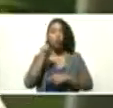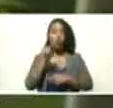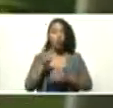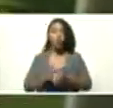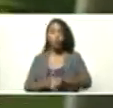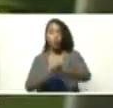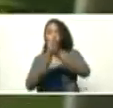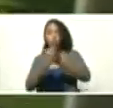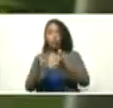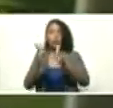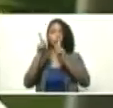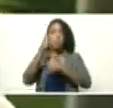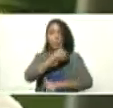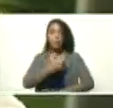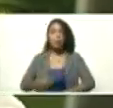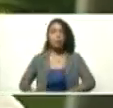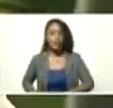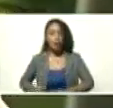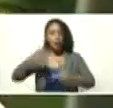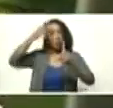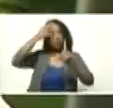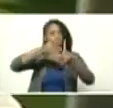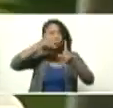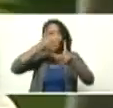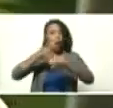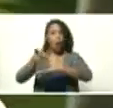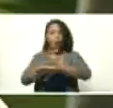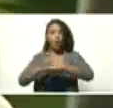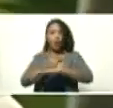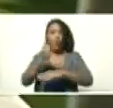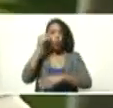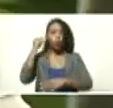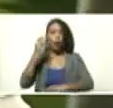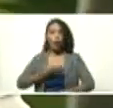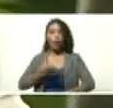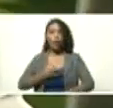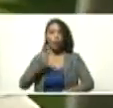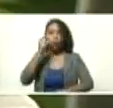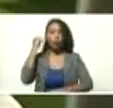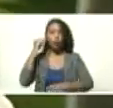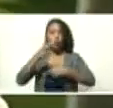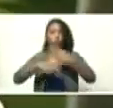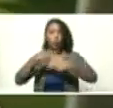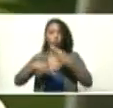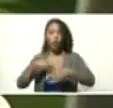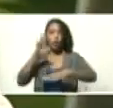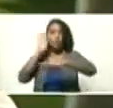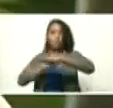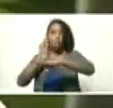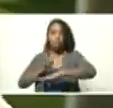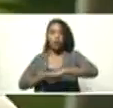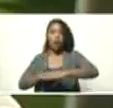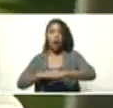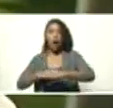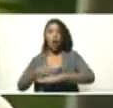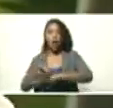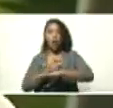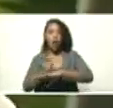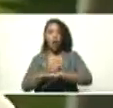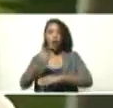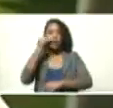autoridad, presidente, instruya a los gobernadores y alcaldes revolucionarios y exhorte a los gobernadores y alcaldes